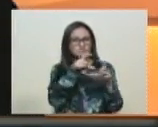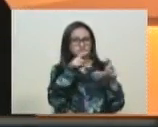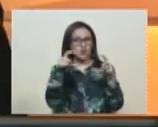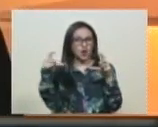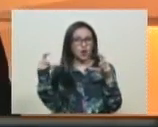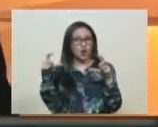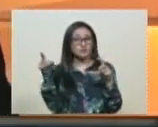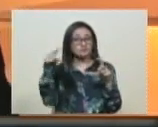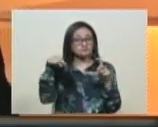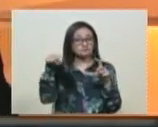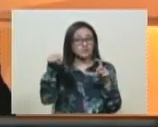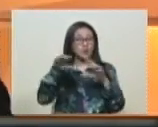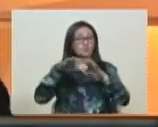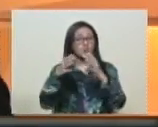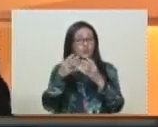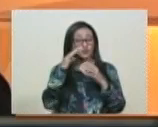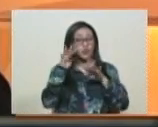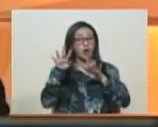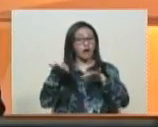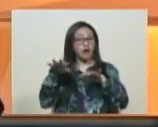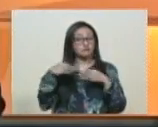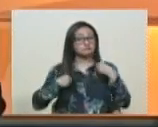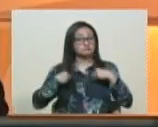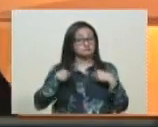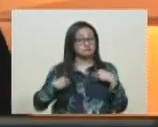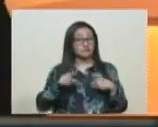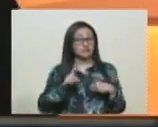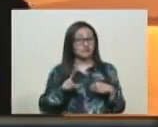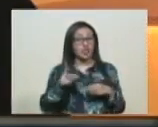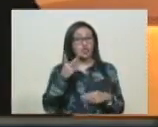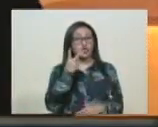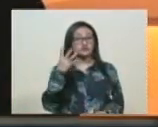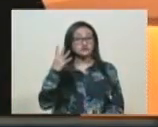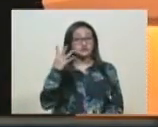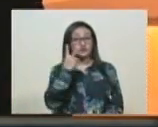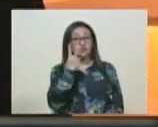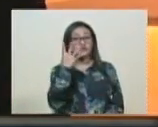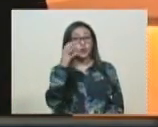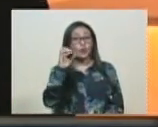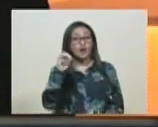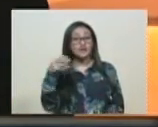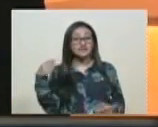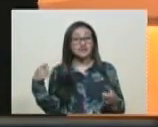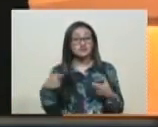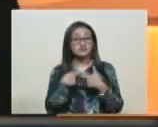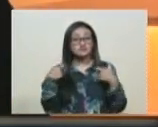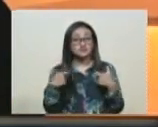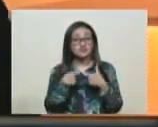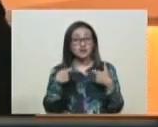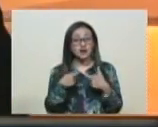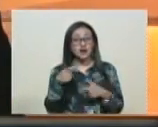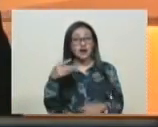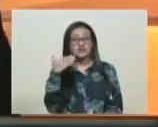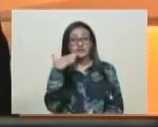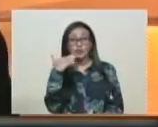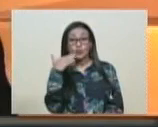entera. De 240 guerras en el mundo, Estados Unidos ha